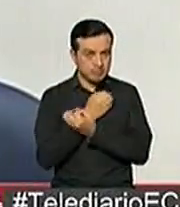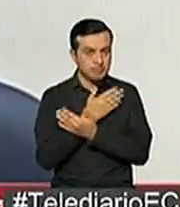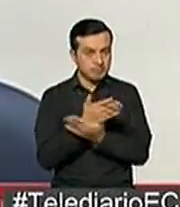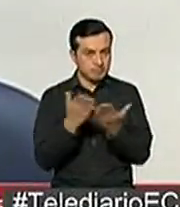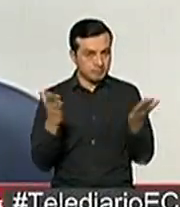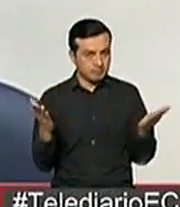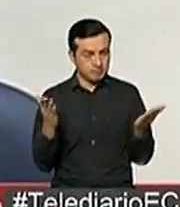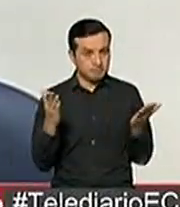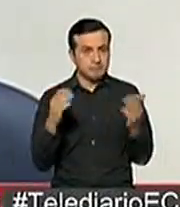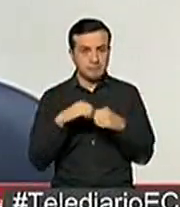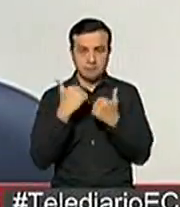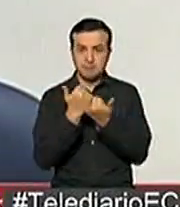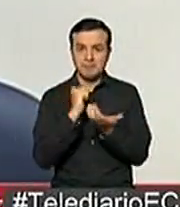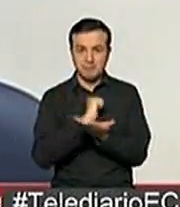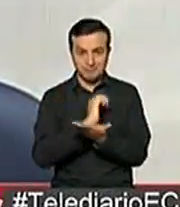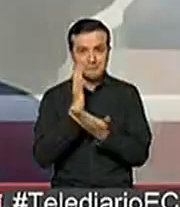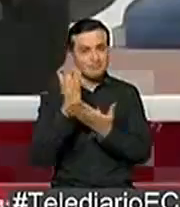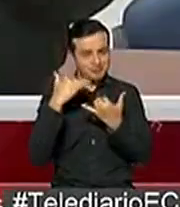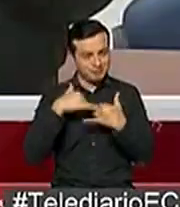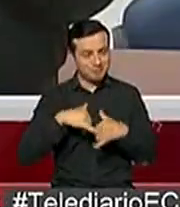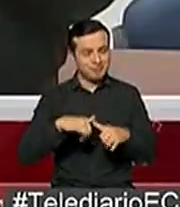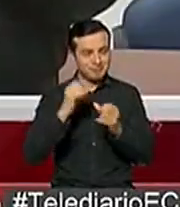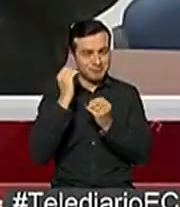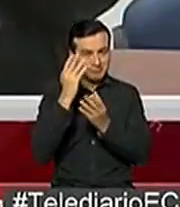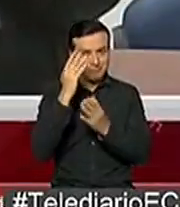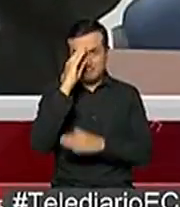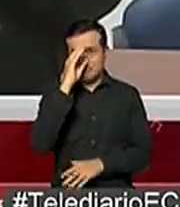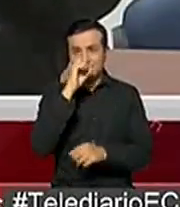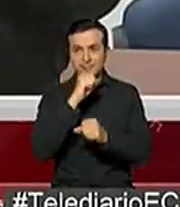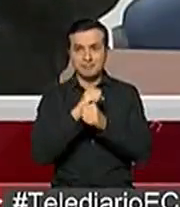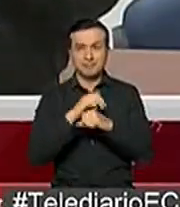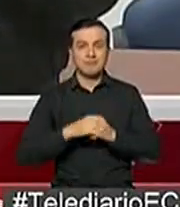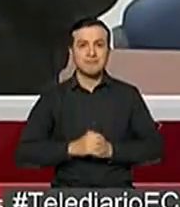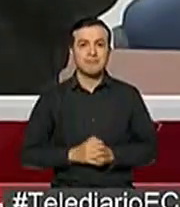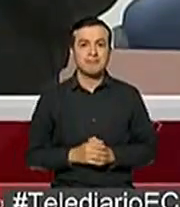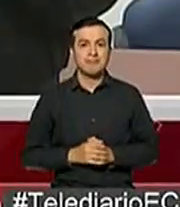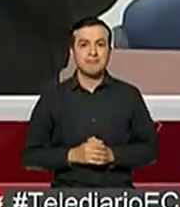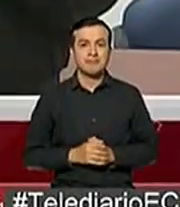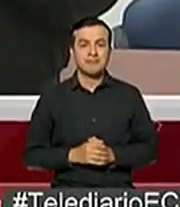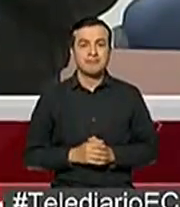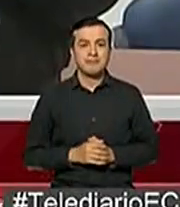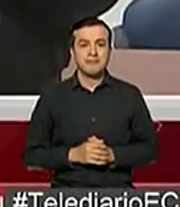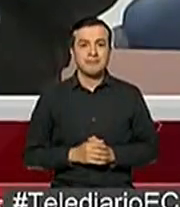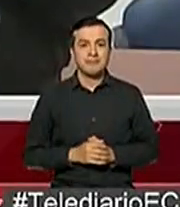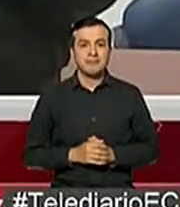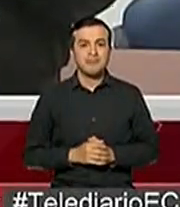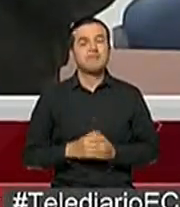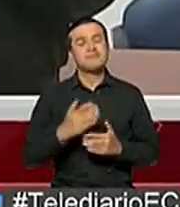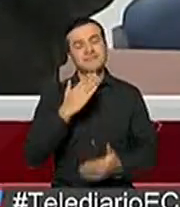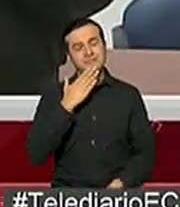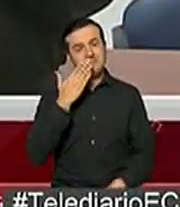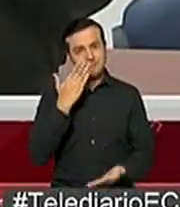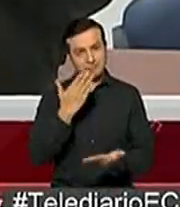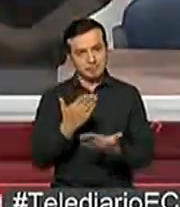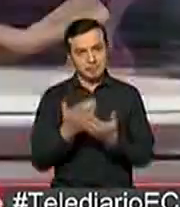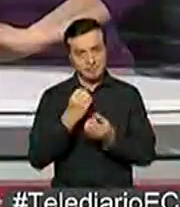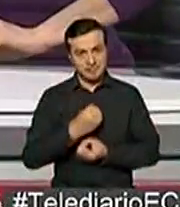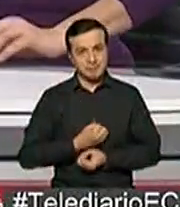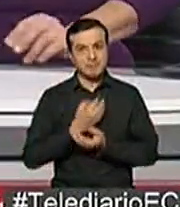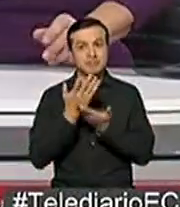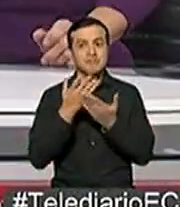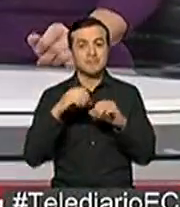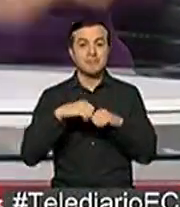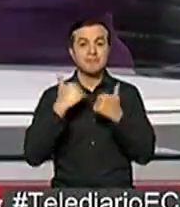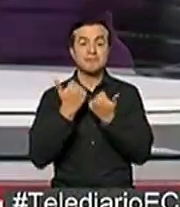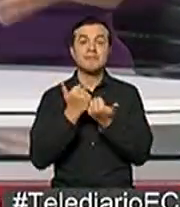tenemos desde la asamblea nacional continuamos en estudios con más buenas noches gracias olga por este informe desde